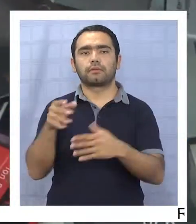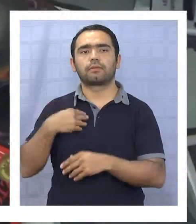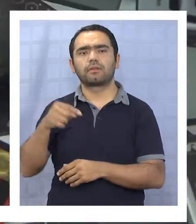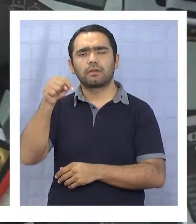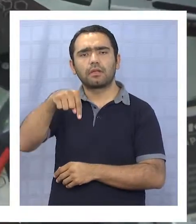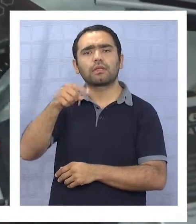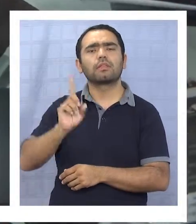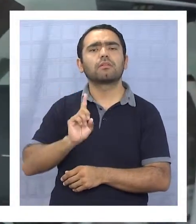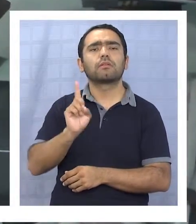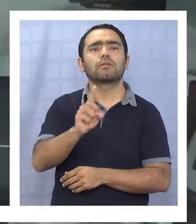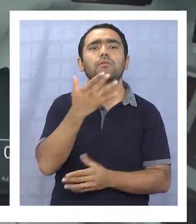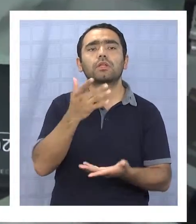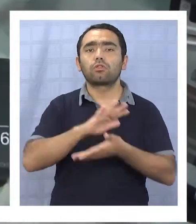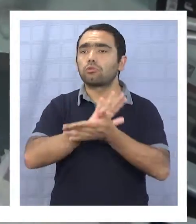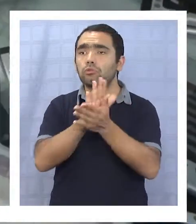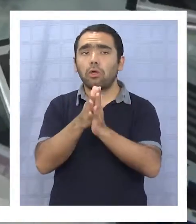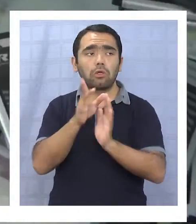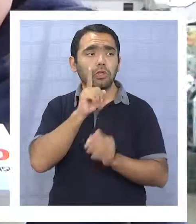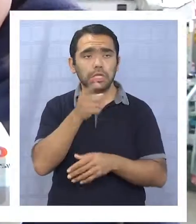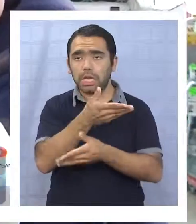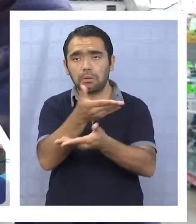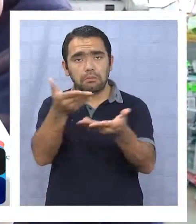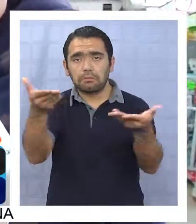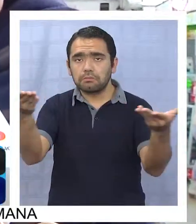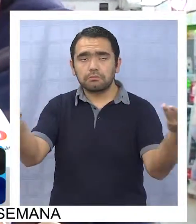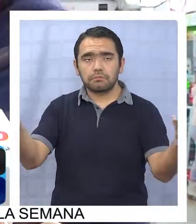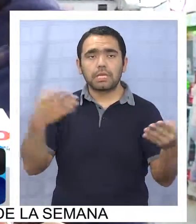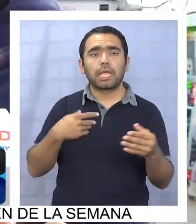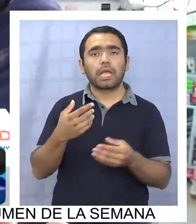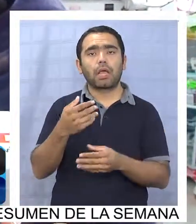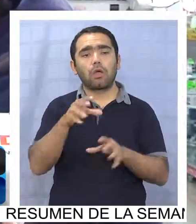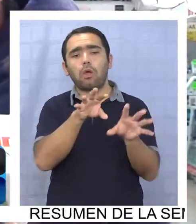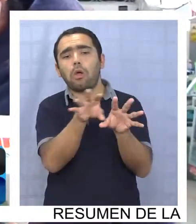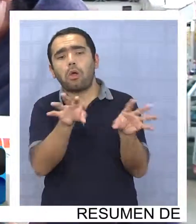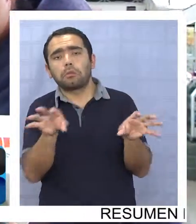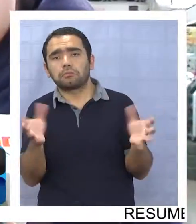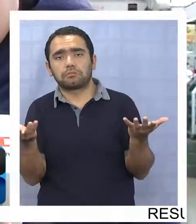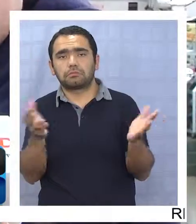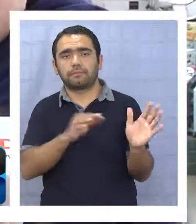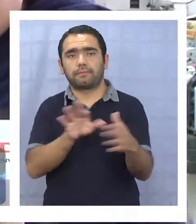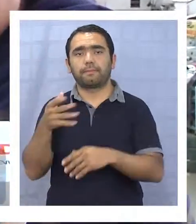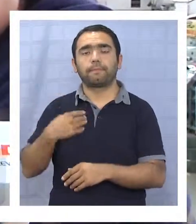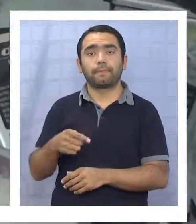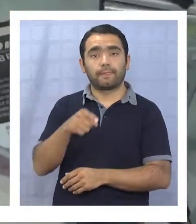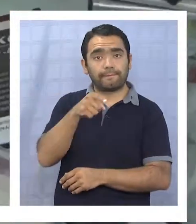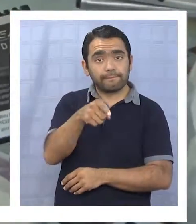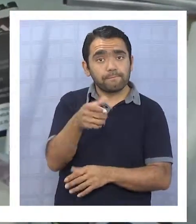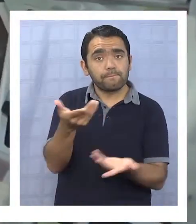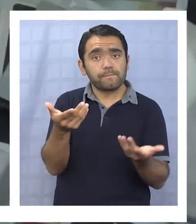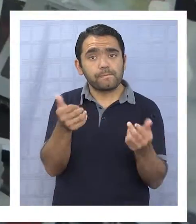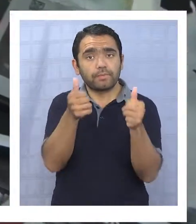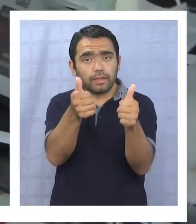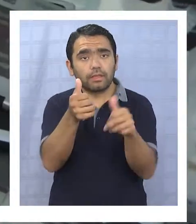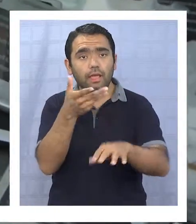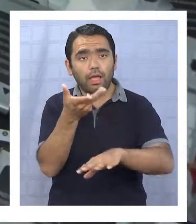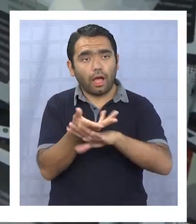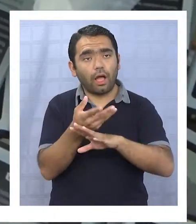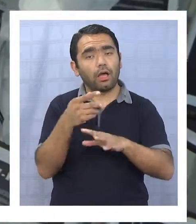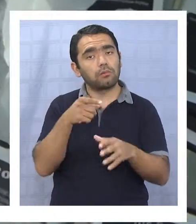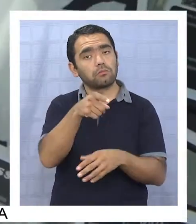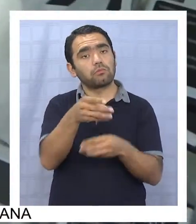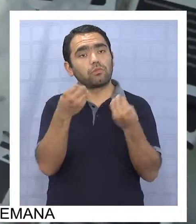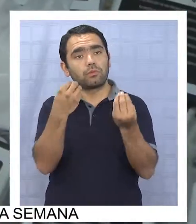compañía de teléfono. Uno viene porque hay de todo. Lo que puedes conseguir de todo, los accesorios de celulares, eso es todo. Si bien son